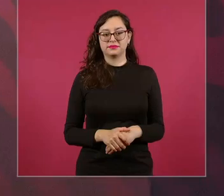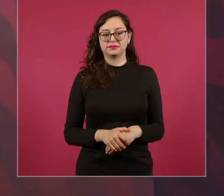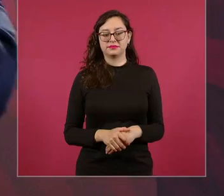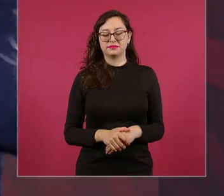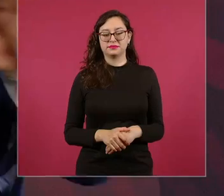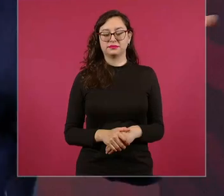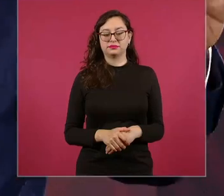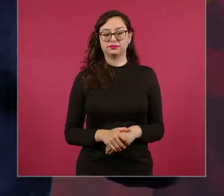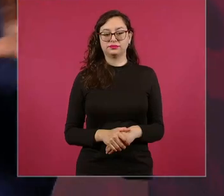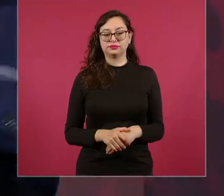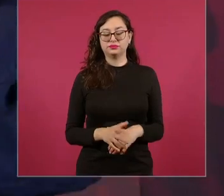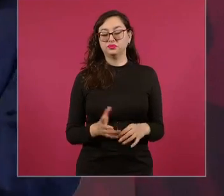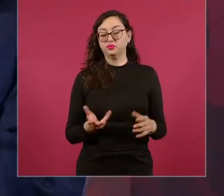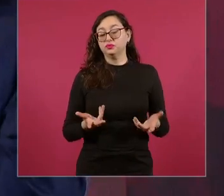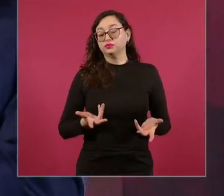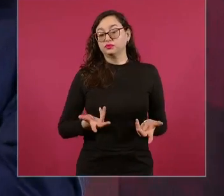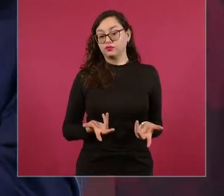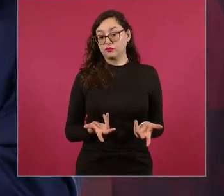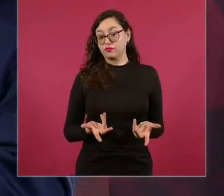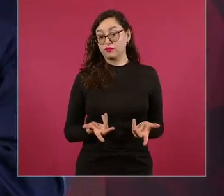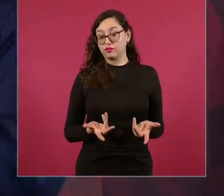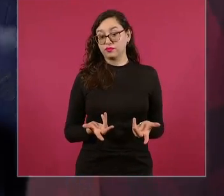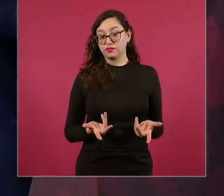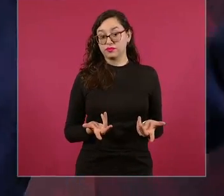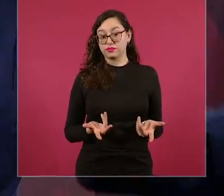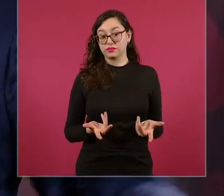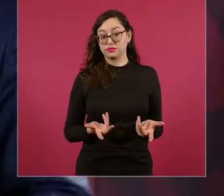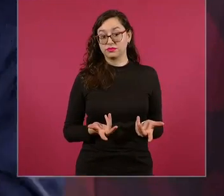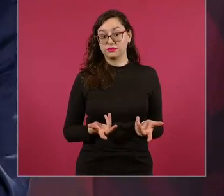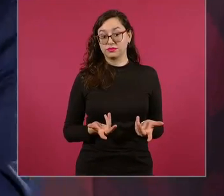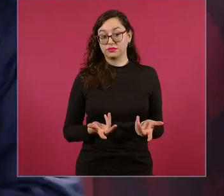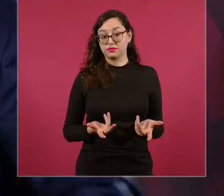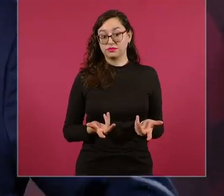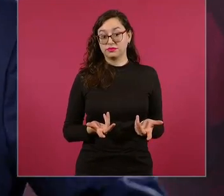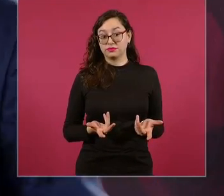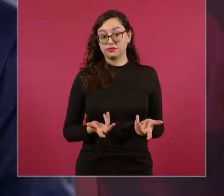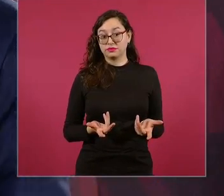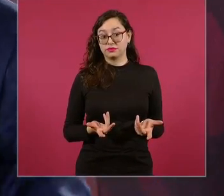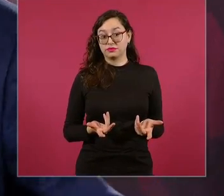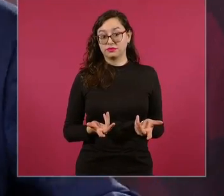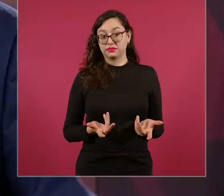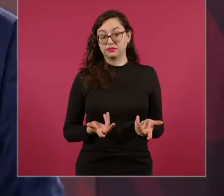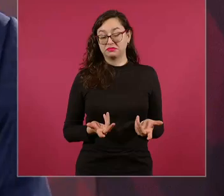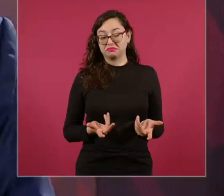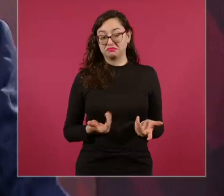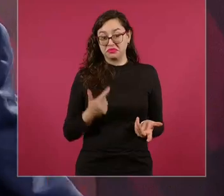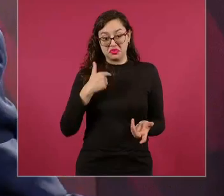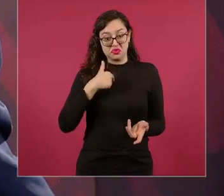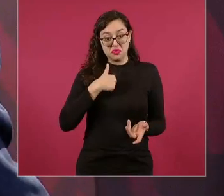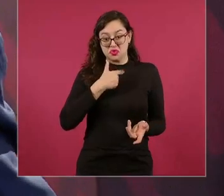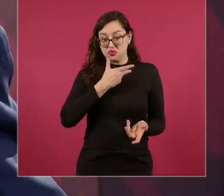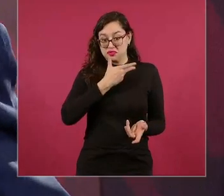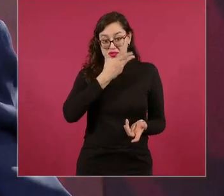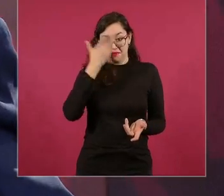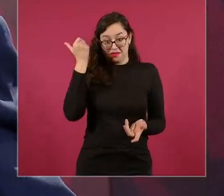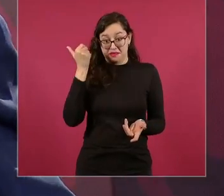creo que ni la inmensa mayoría de los mexicanos